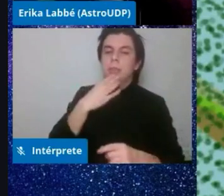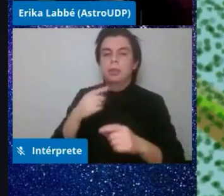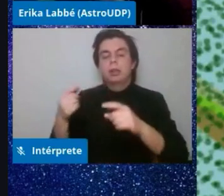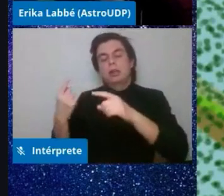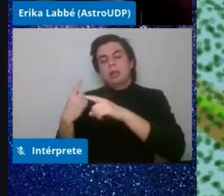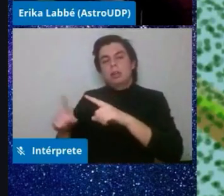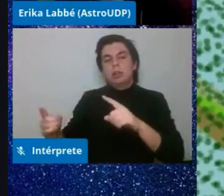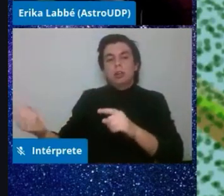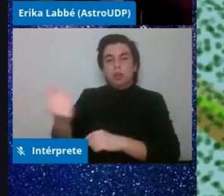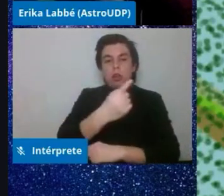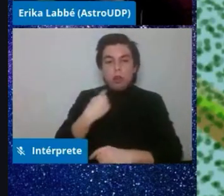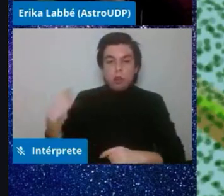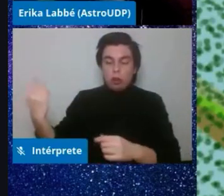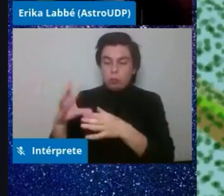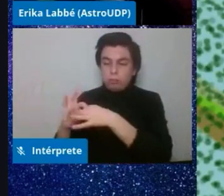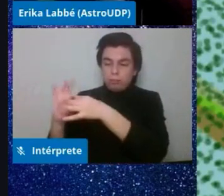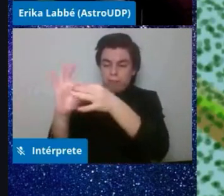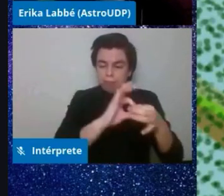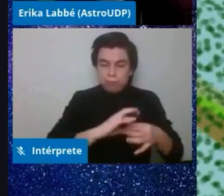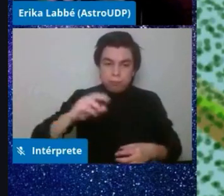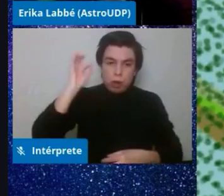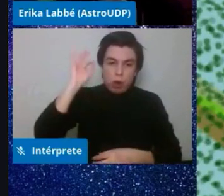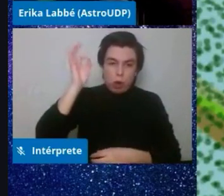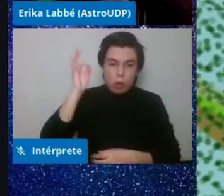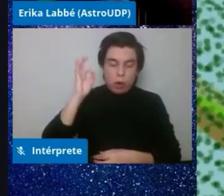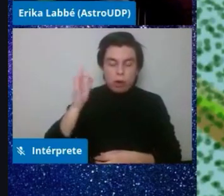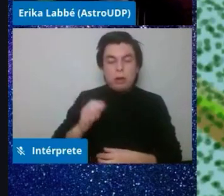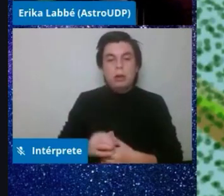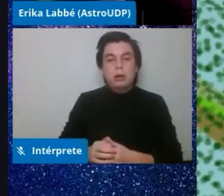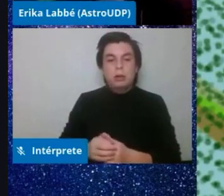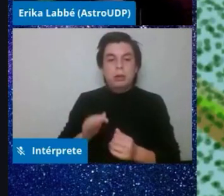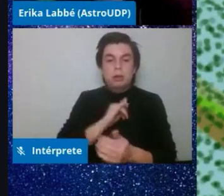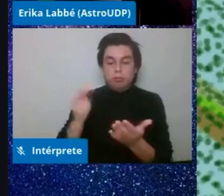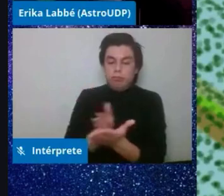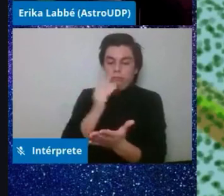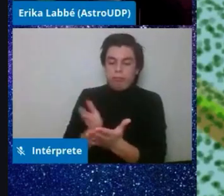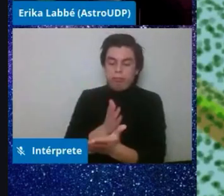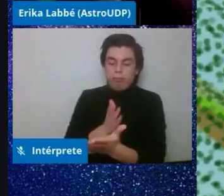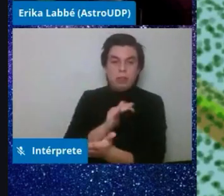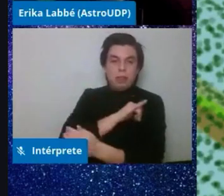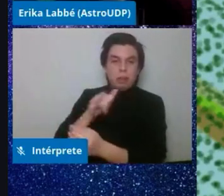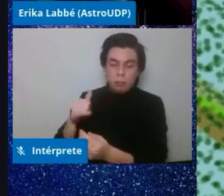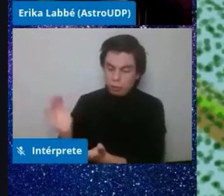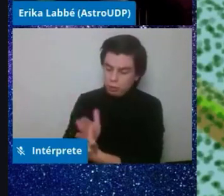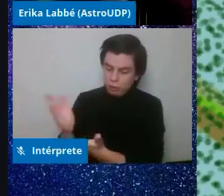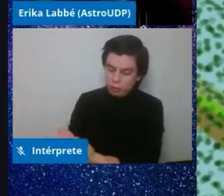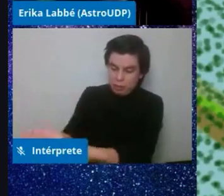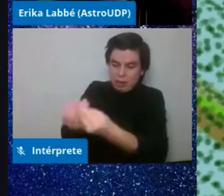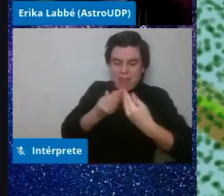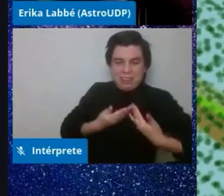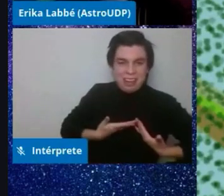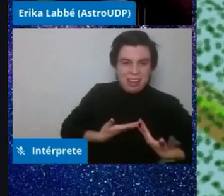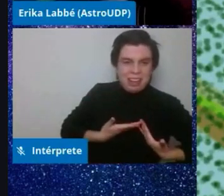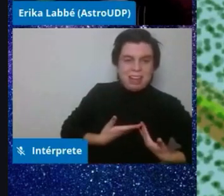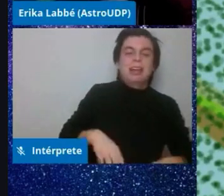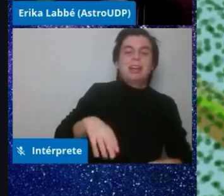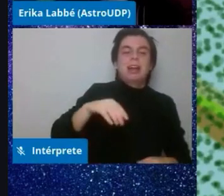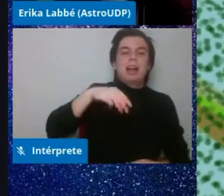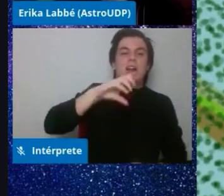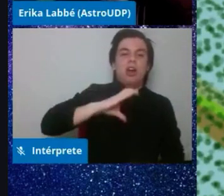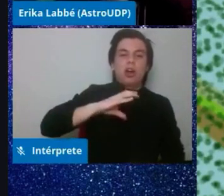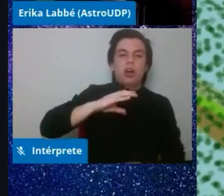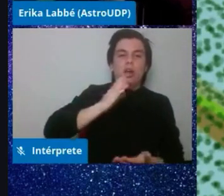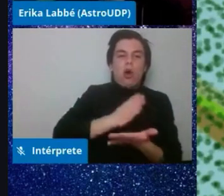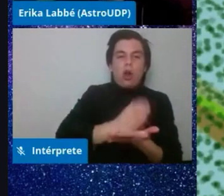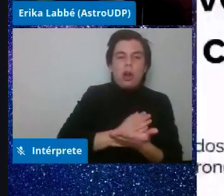un material que sea bueno, que sirva y que los colegios luego puedan utilizar. Así que hay harto sucediendo